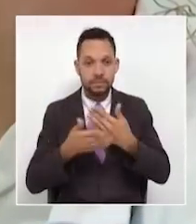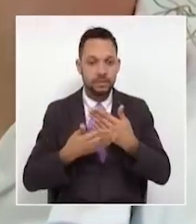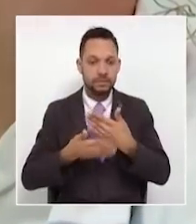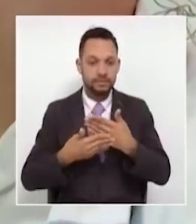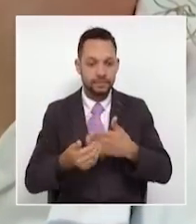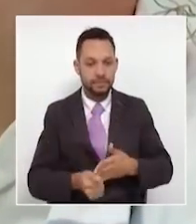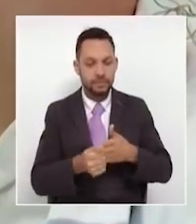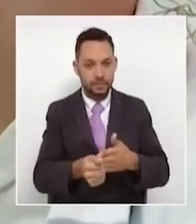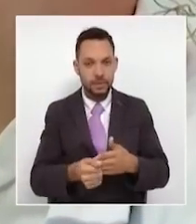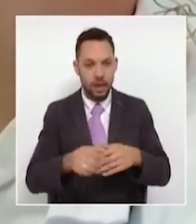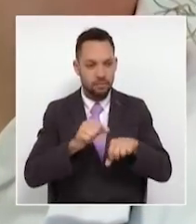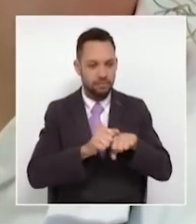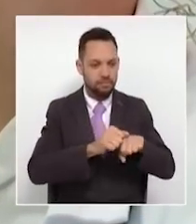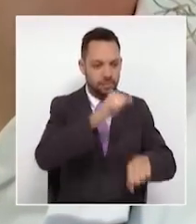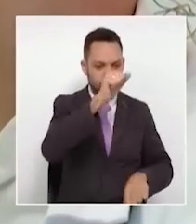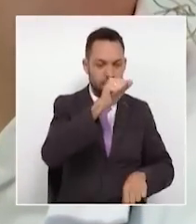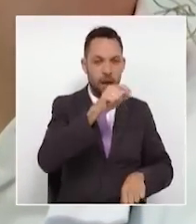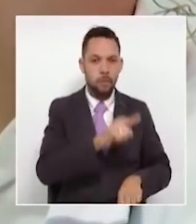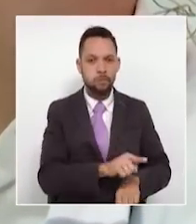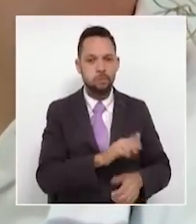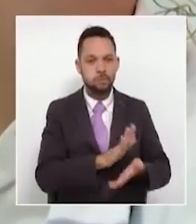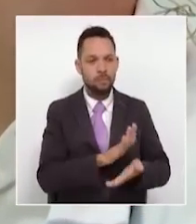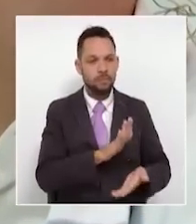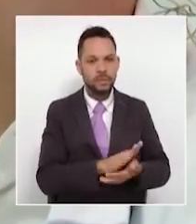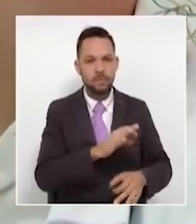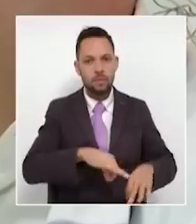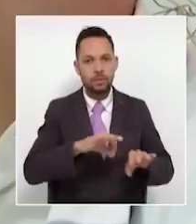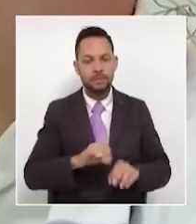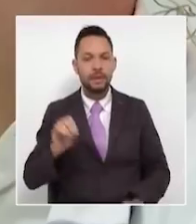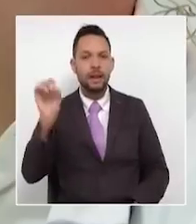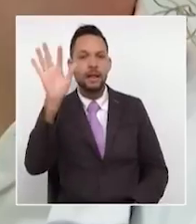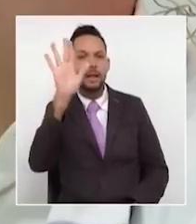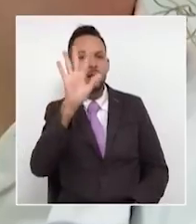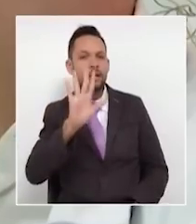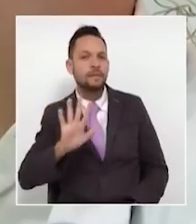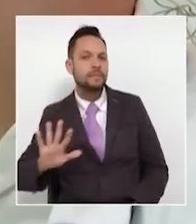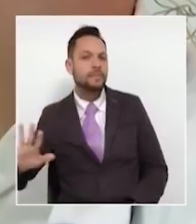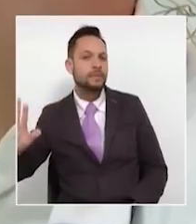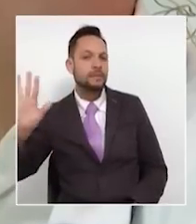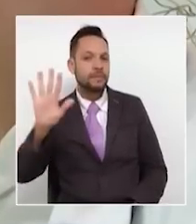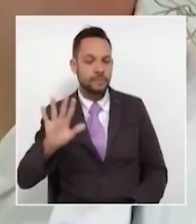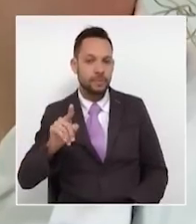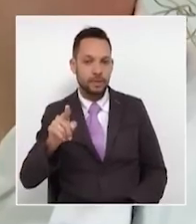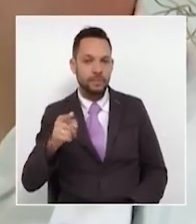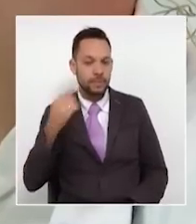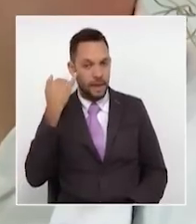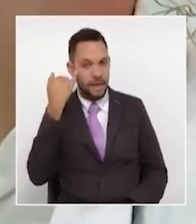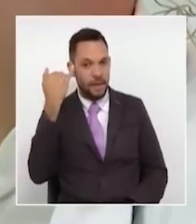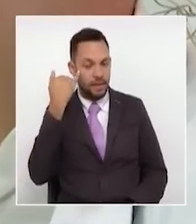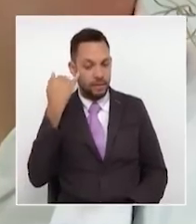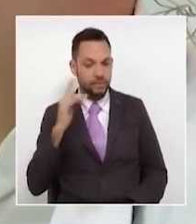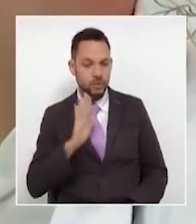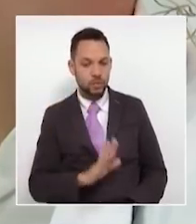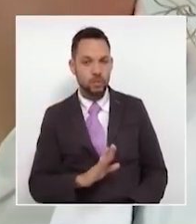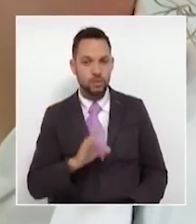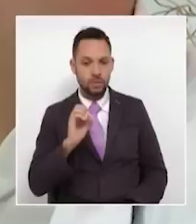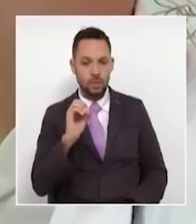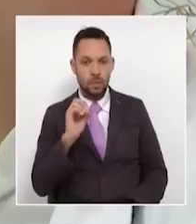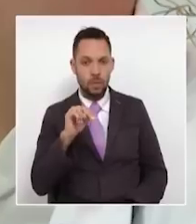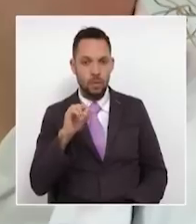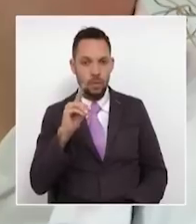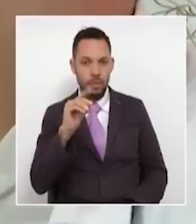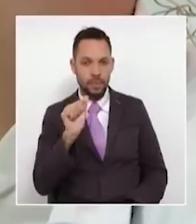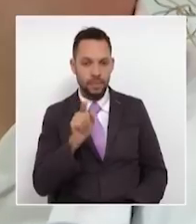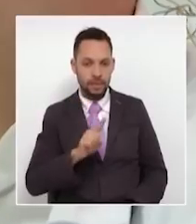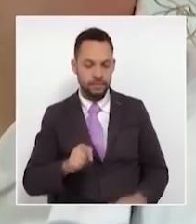observar en el mapeo cerebral es la distribución de estas ondas si en un estado de meditación